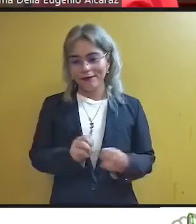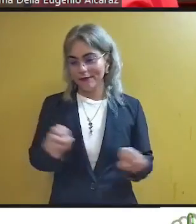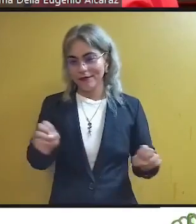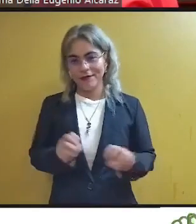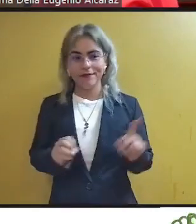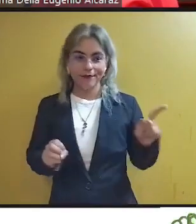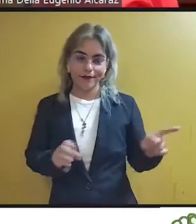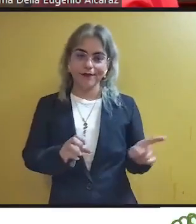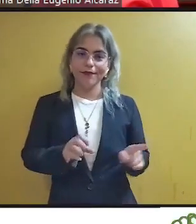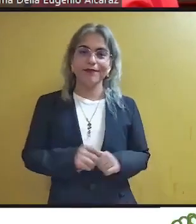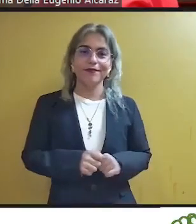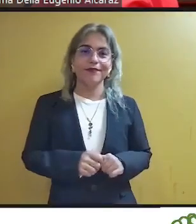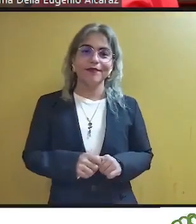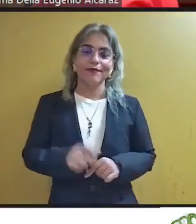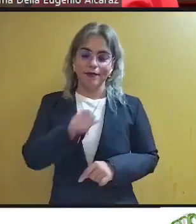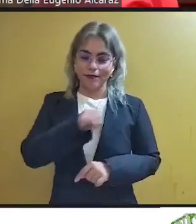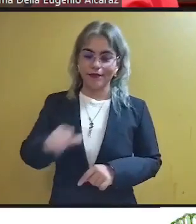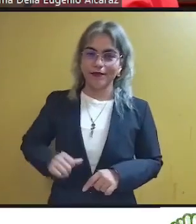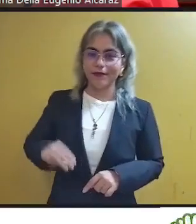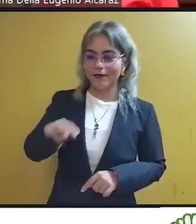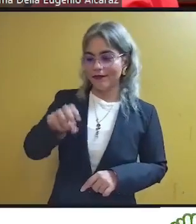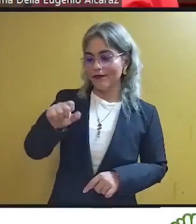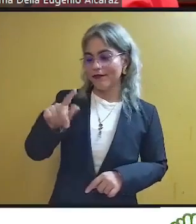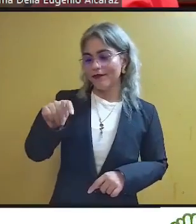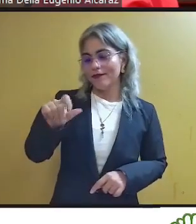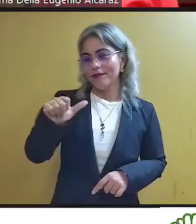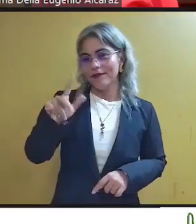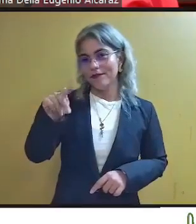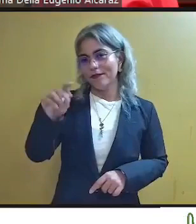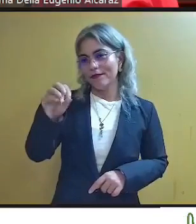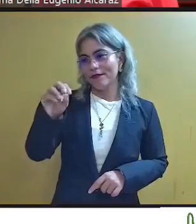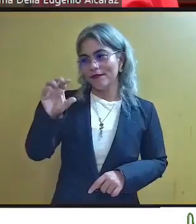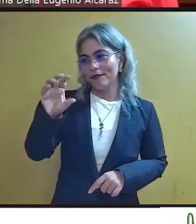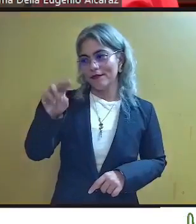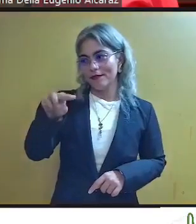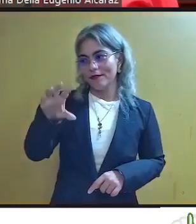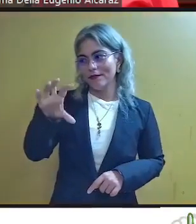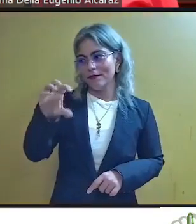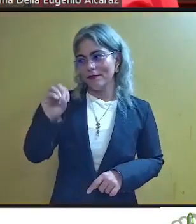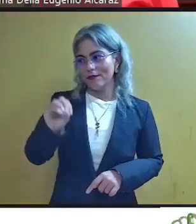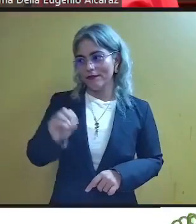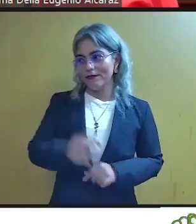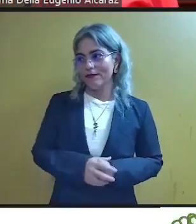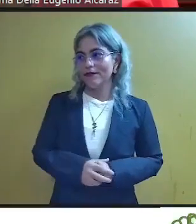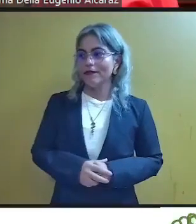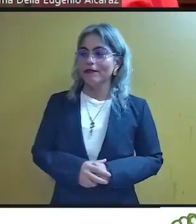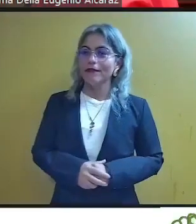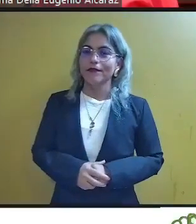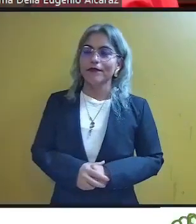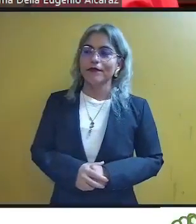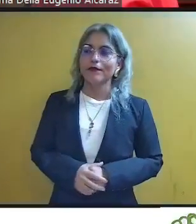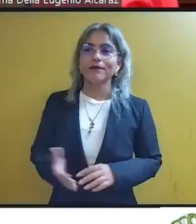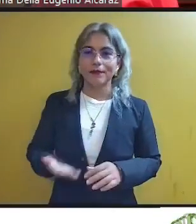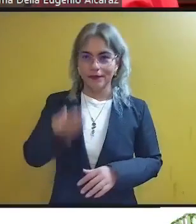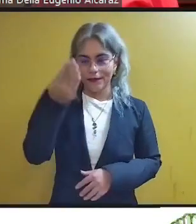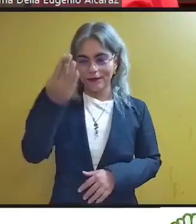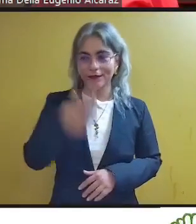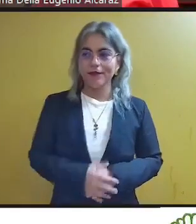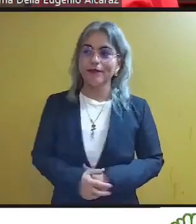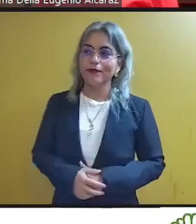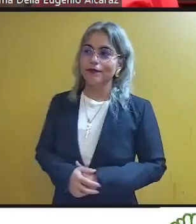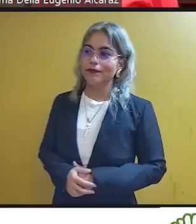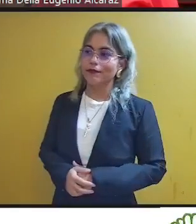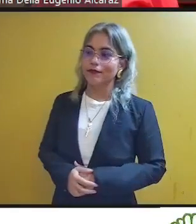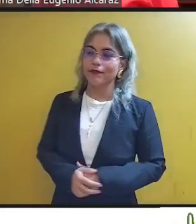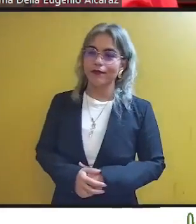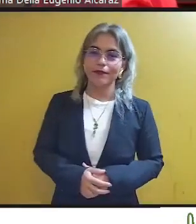por el actor al Ayuntamiento de Metlatón Guerrero en términos de las consideraciones expuestas en la presente resolución. Es la cuenta, magistrada presidenta,